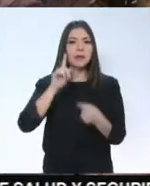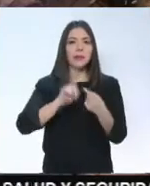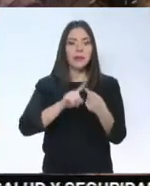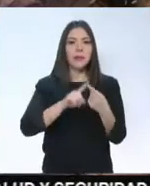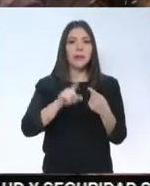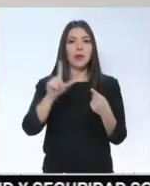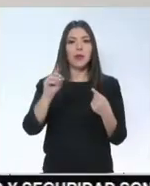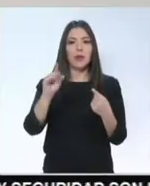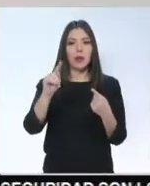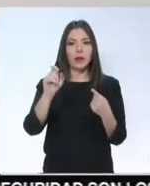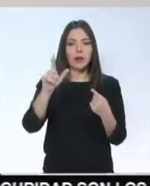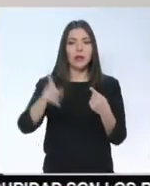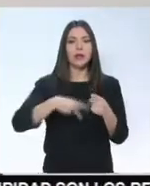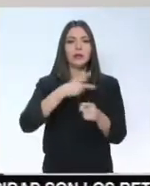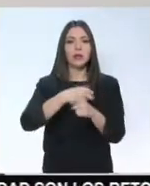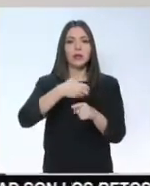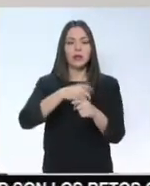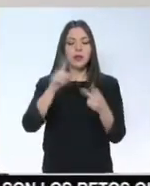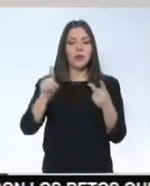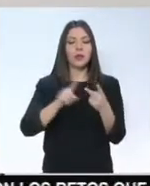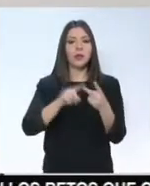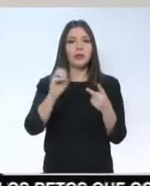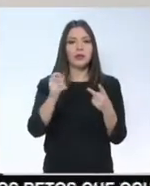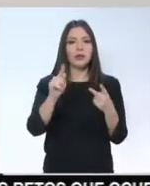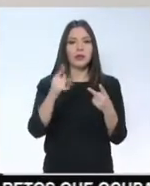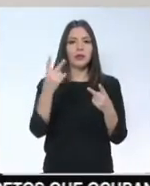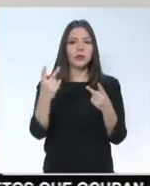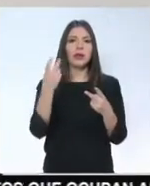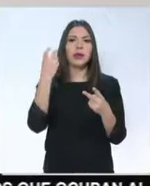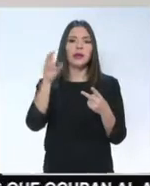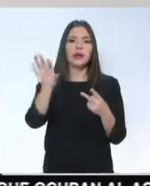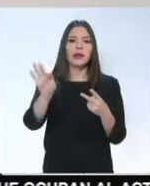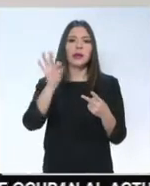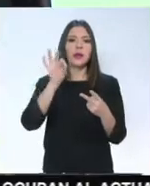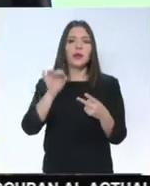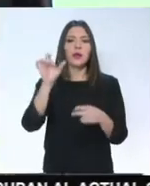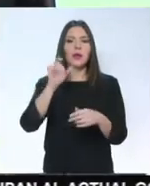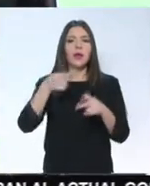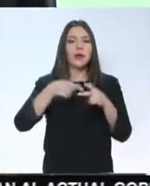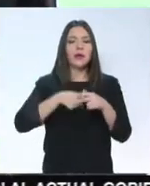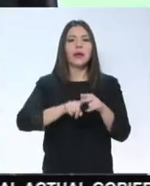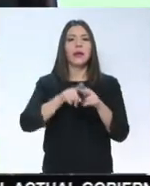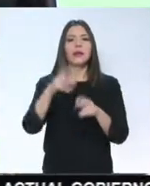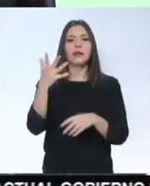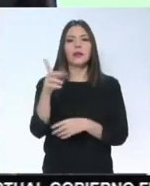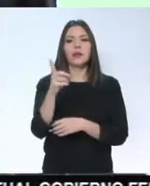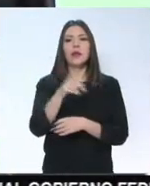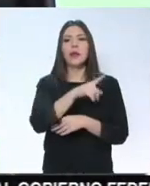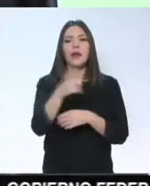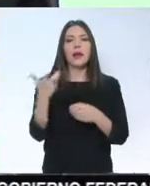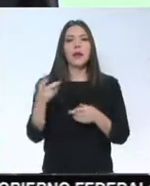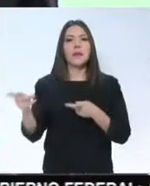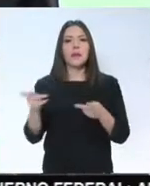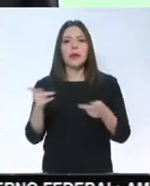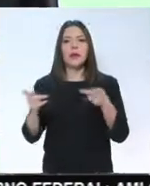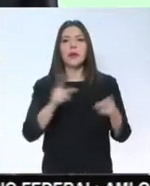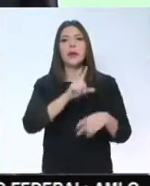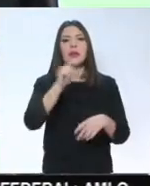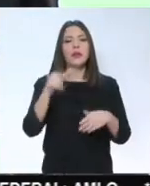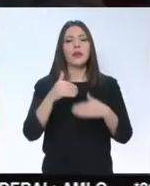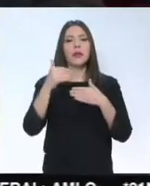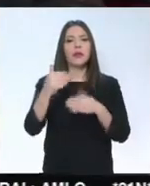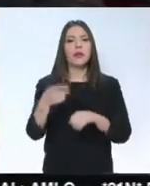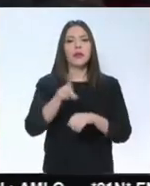iniciar con él. Desde que tomamos el puesto, a partir del 5 de diciembre, lo estuvimos preparando. El 26 de